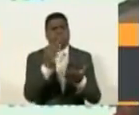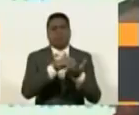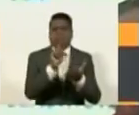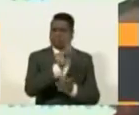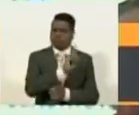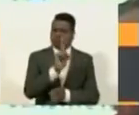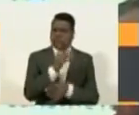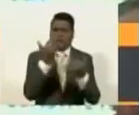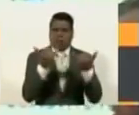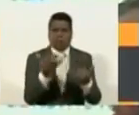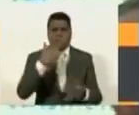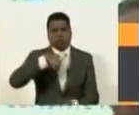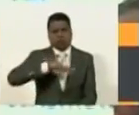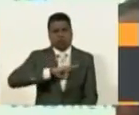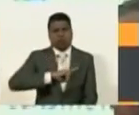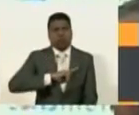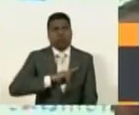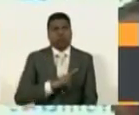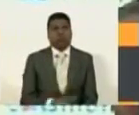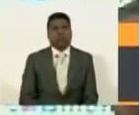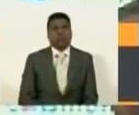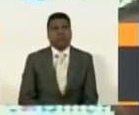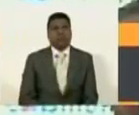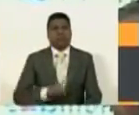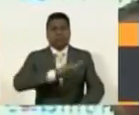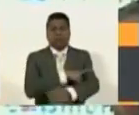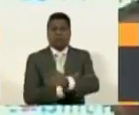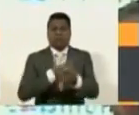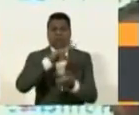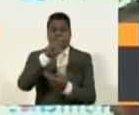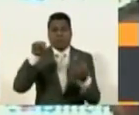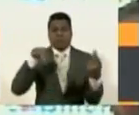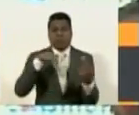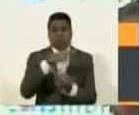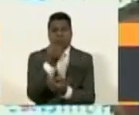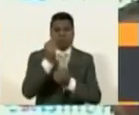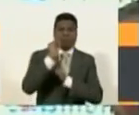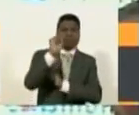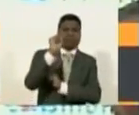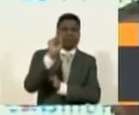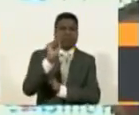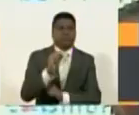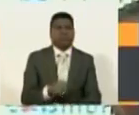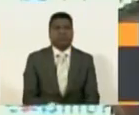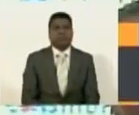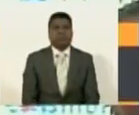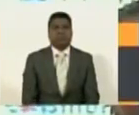pasamos nosotros, las fuerzas revolucionarias, a la contraofensiva.